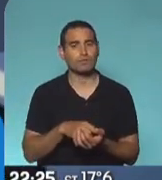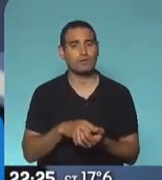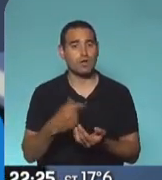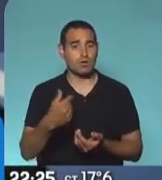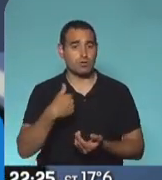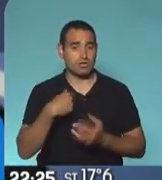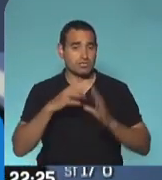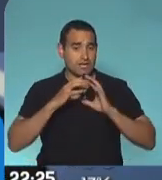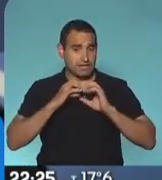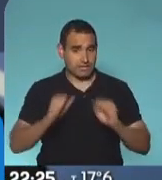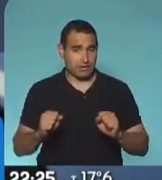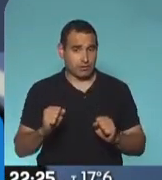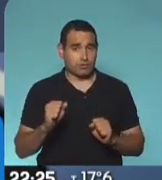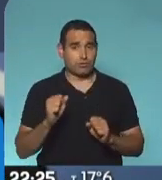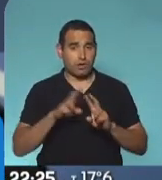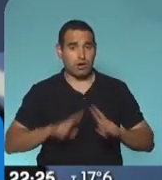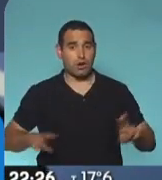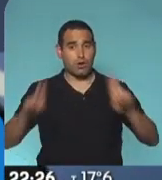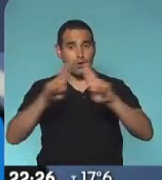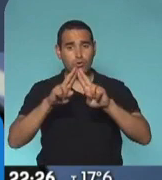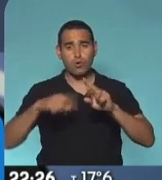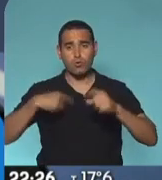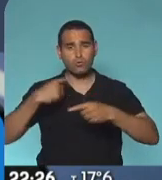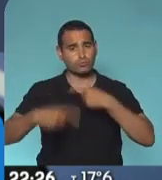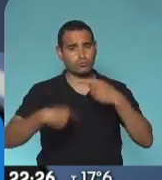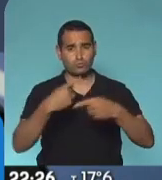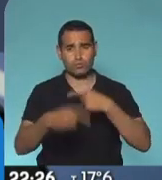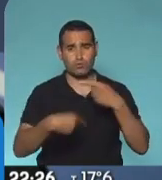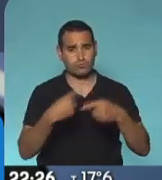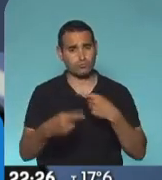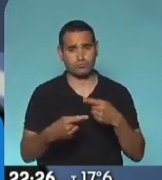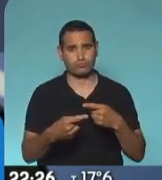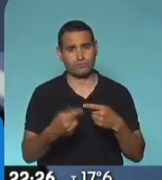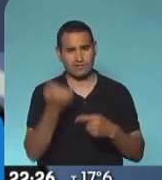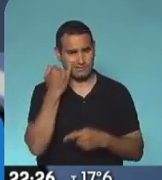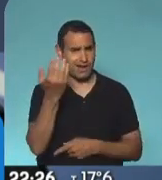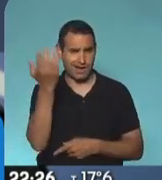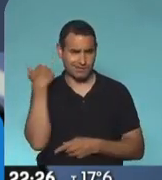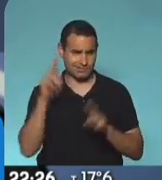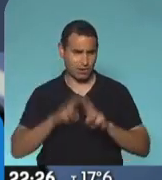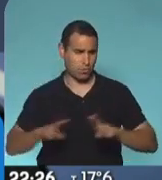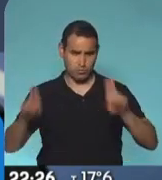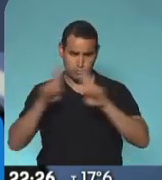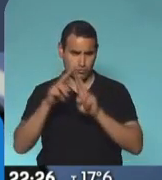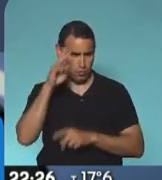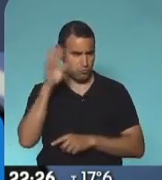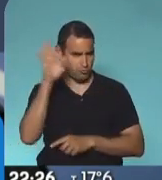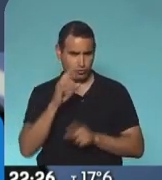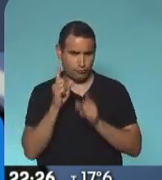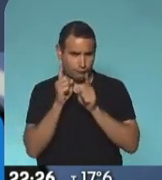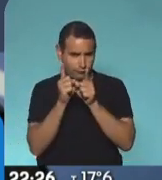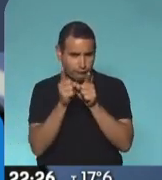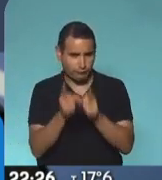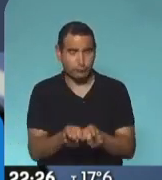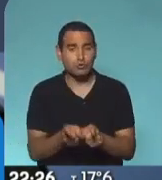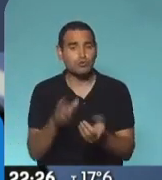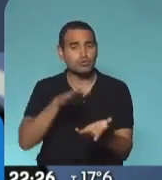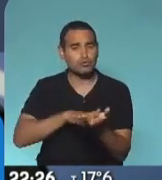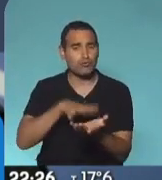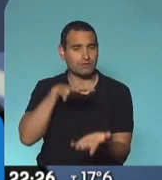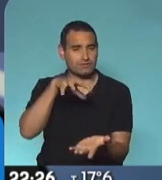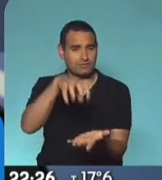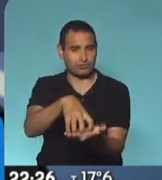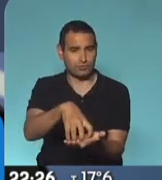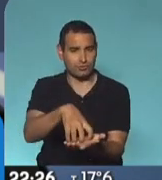UN Secretariat, we continue to follow the long-standing position of the United Nations that the Israeli settlements are